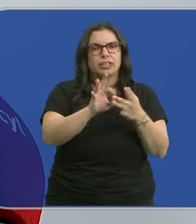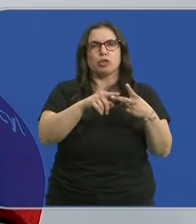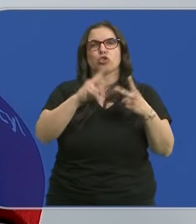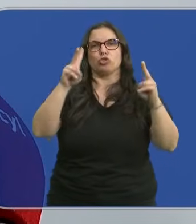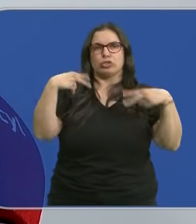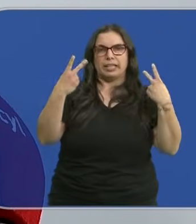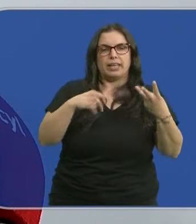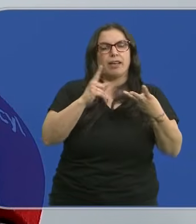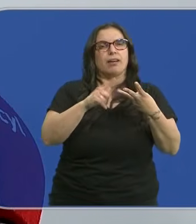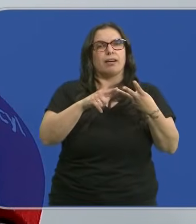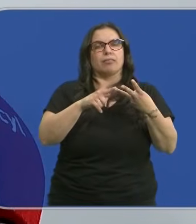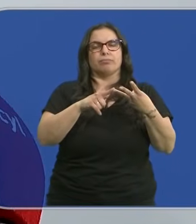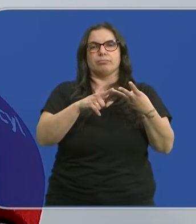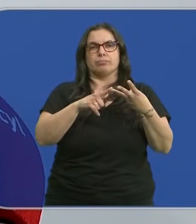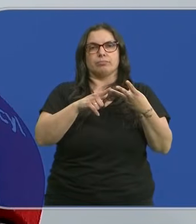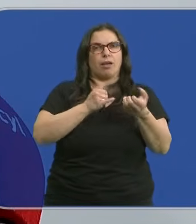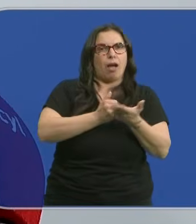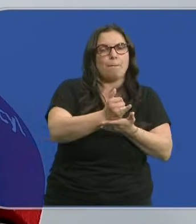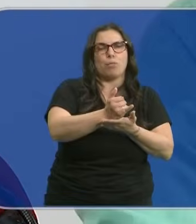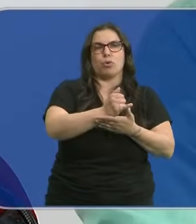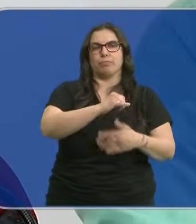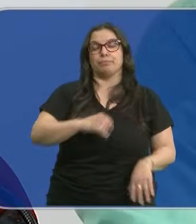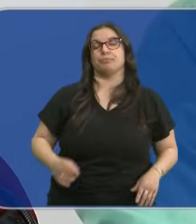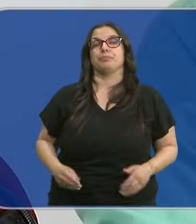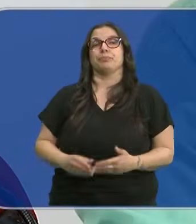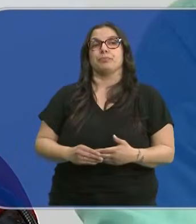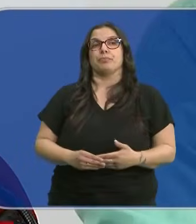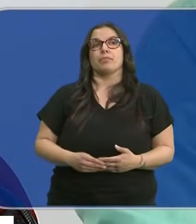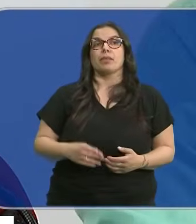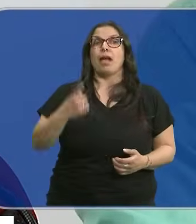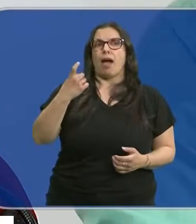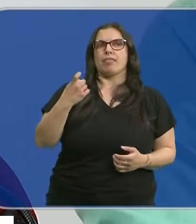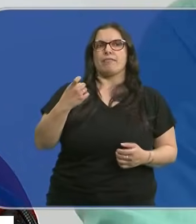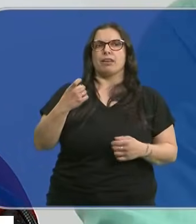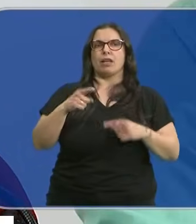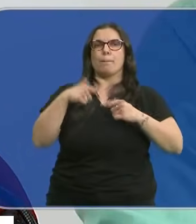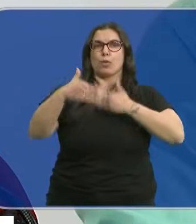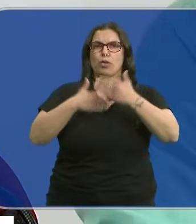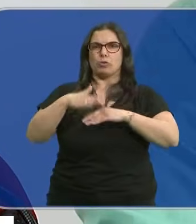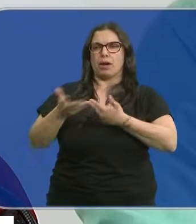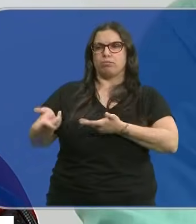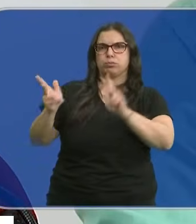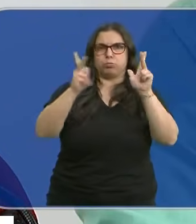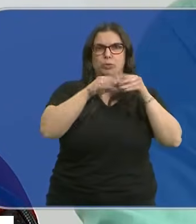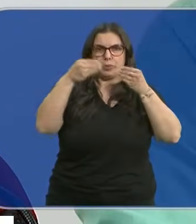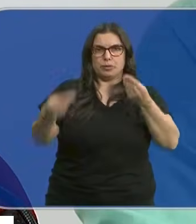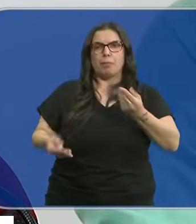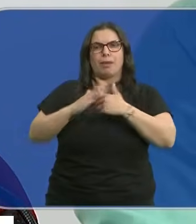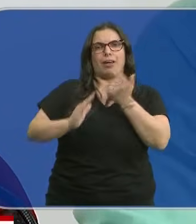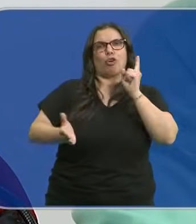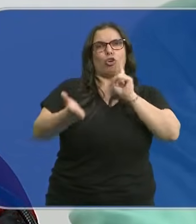con la hostelería, con todo el mundo del campo. Es necesario este tipo de regularizaciones para encontrar mano